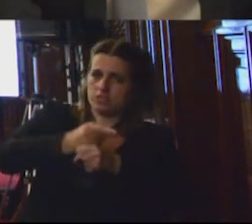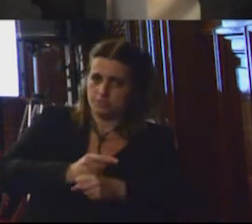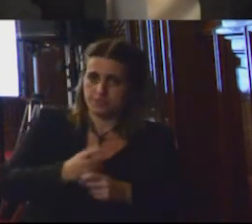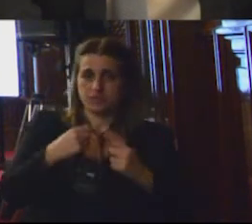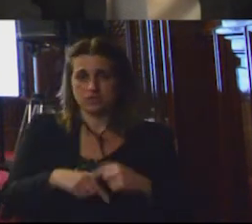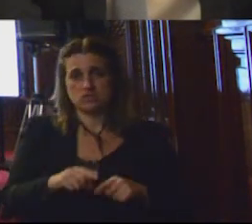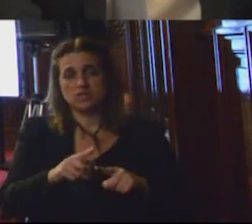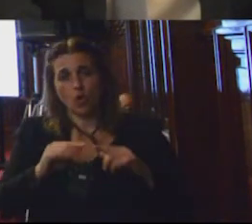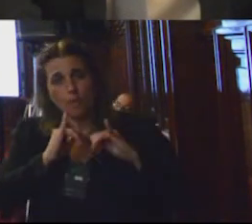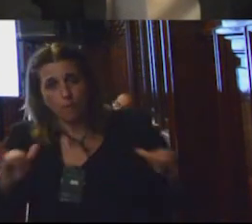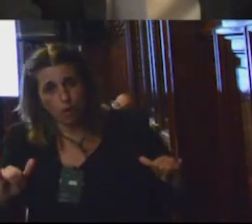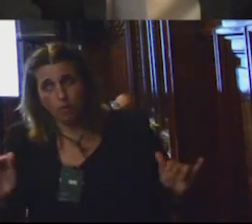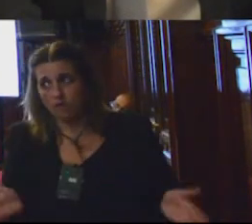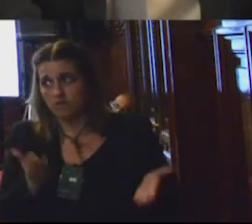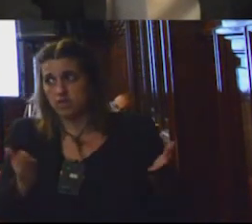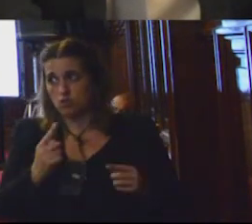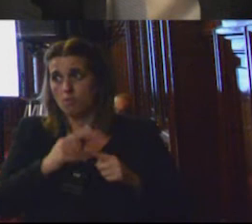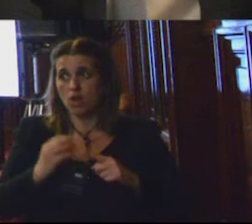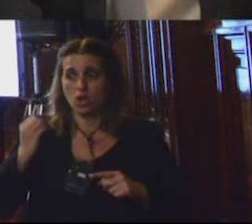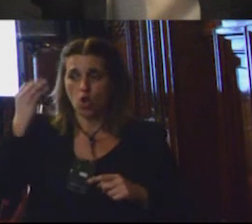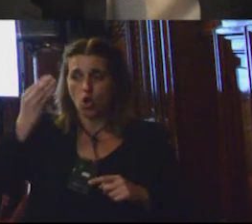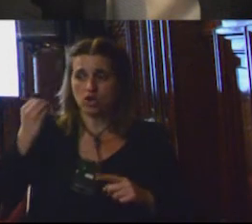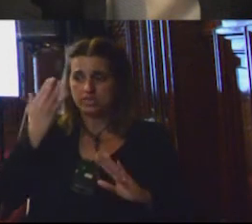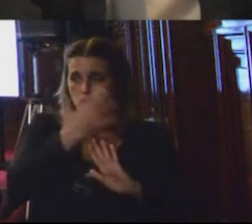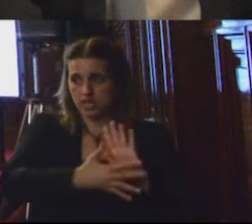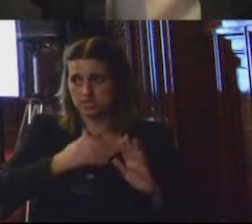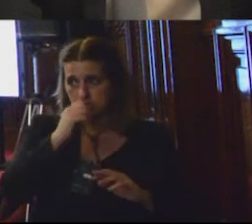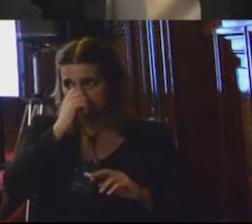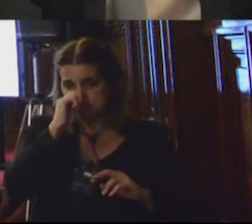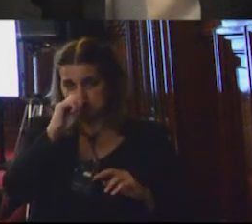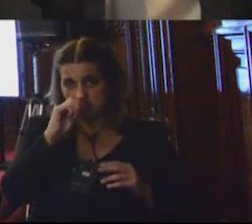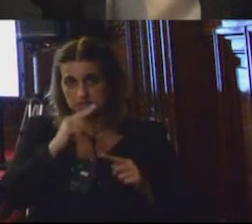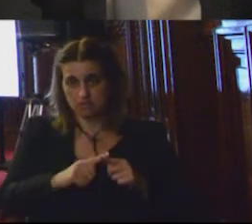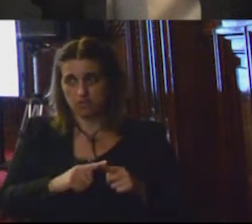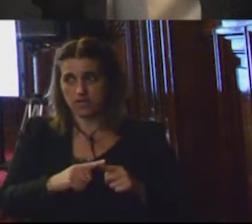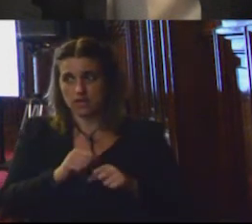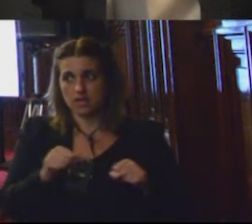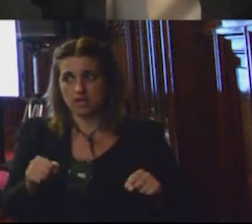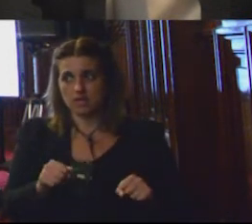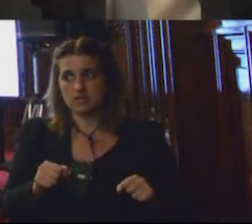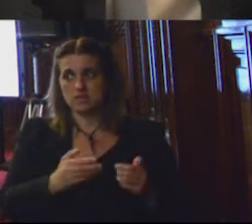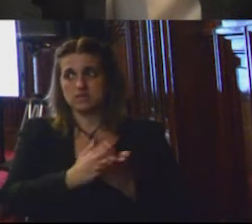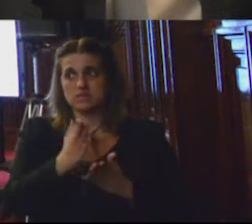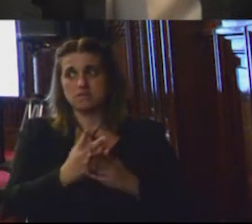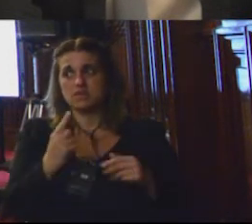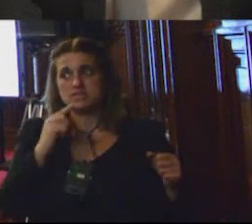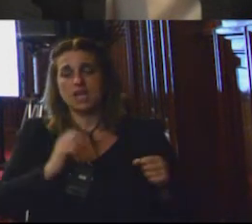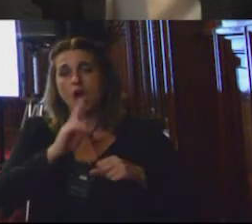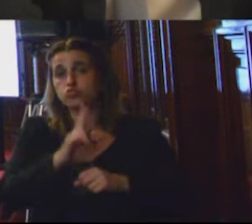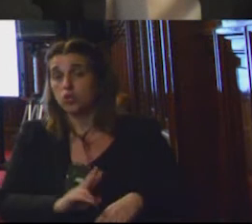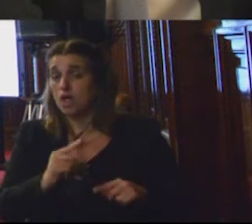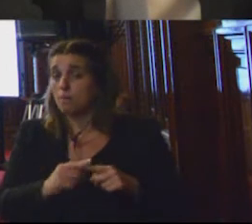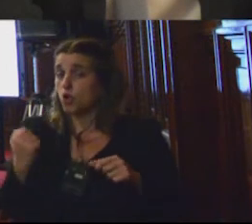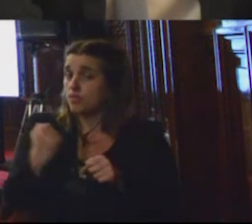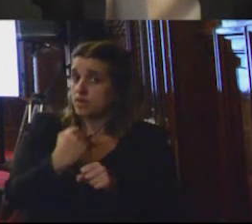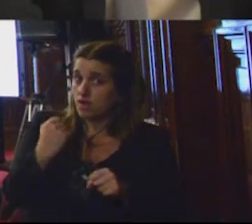promovida pelo Congresso Nacional, a sua cobrança poderá ocorrer, desde que autorizada pelo trabalhador, no caso de